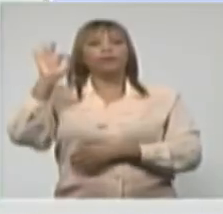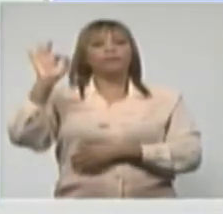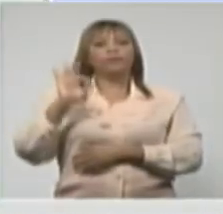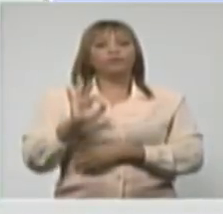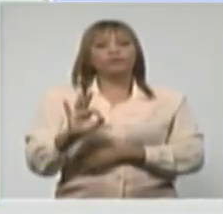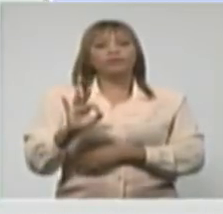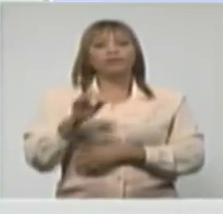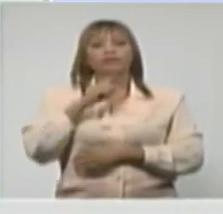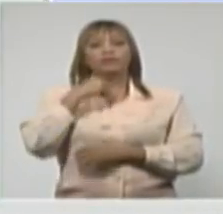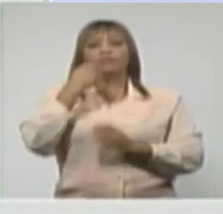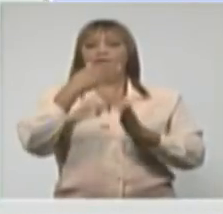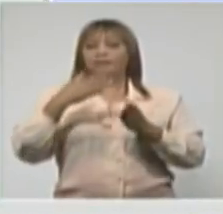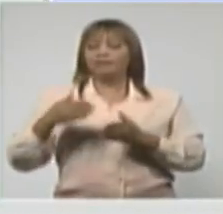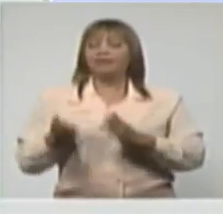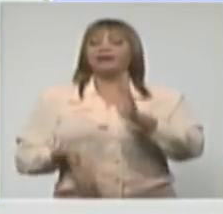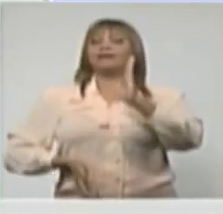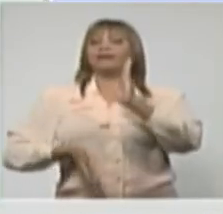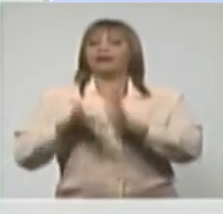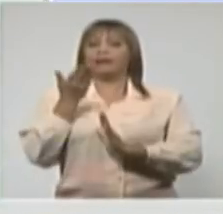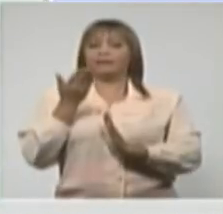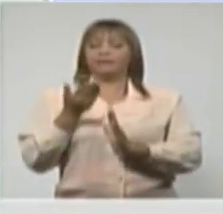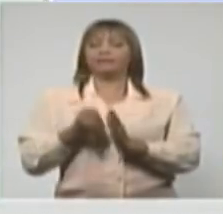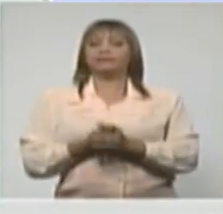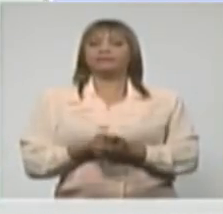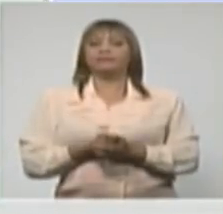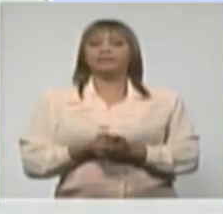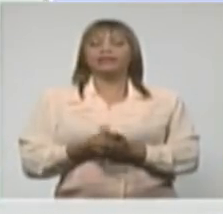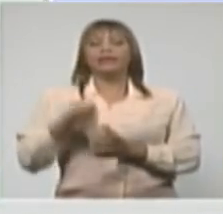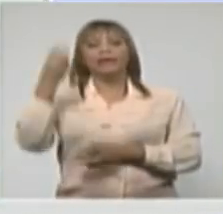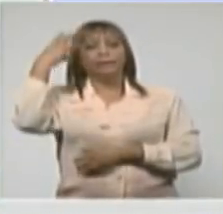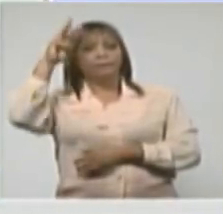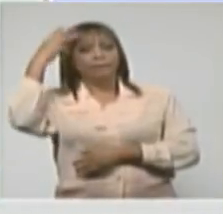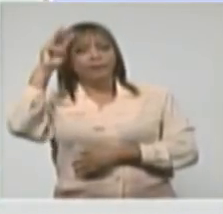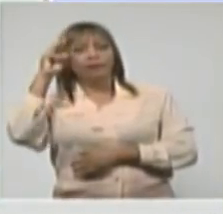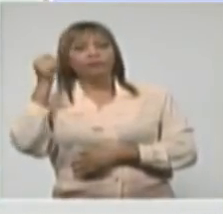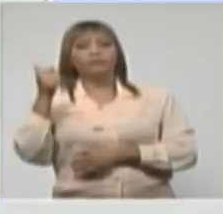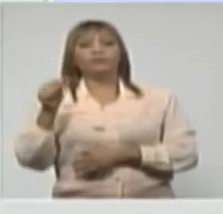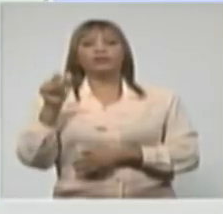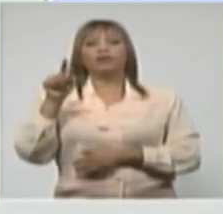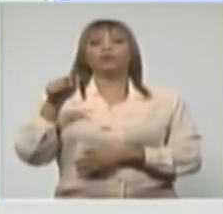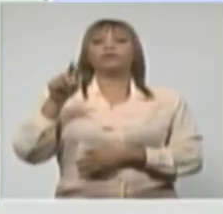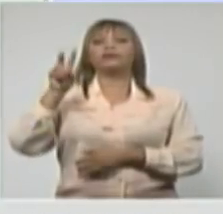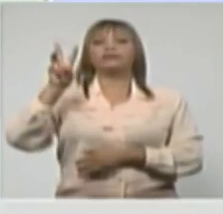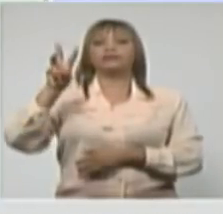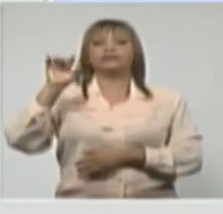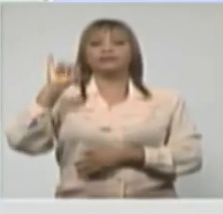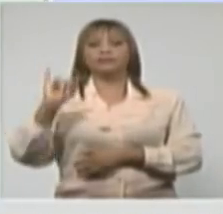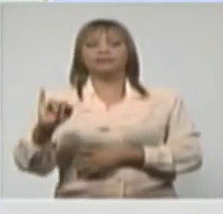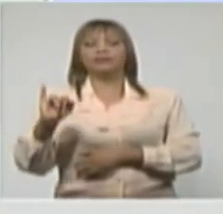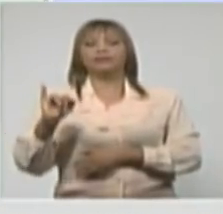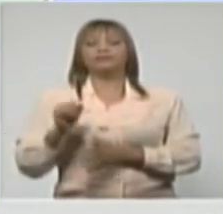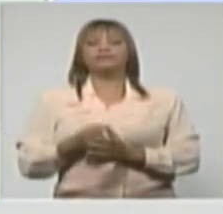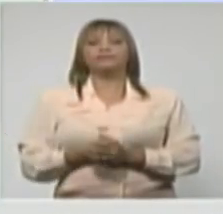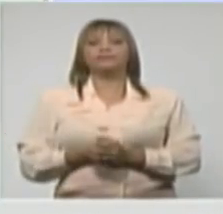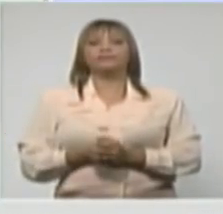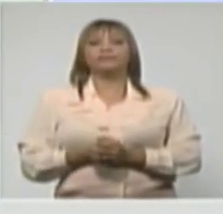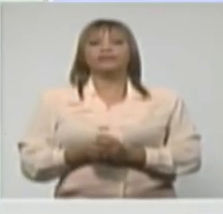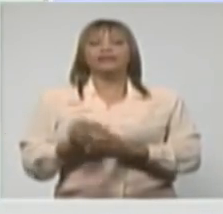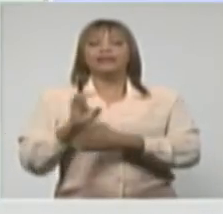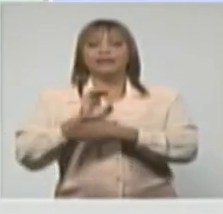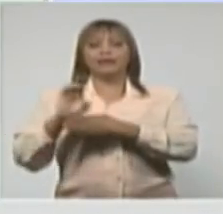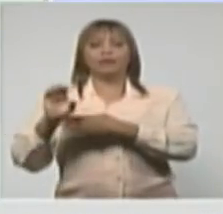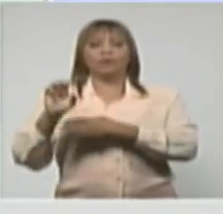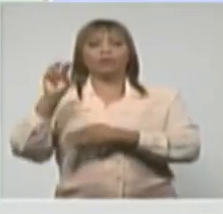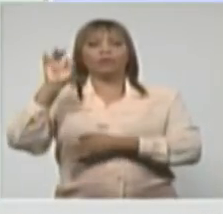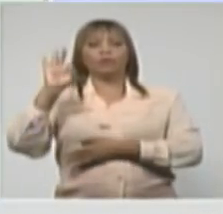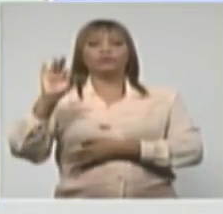Letalidad es muy alta en México, 10,36, en Ecuador,